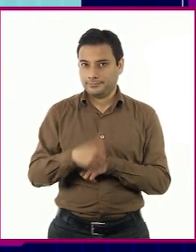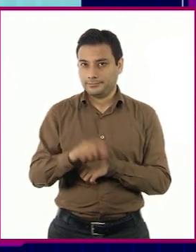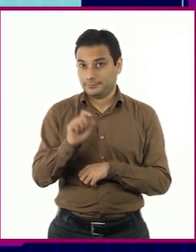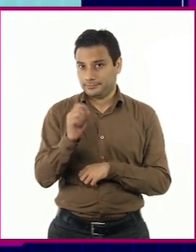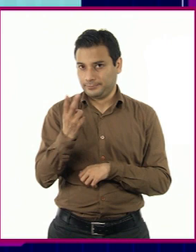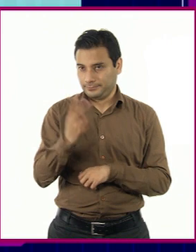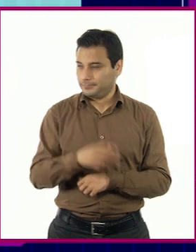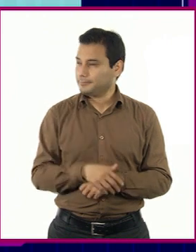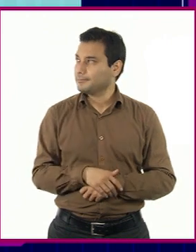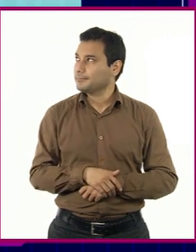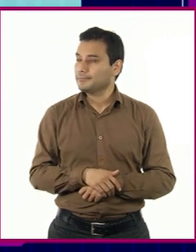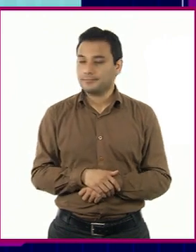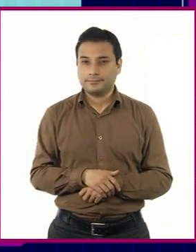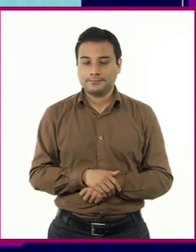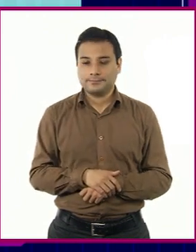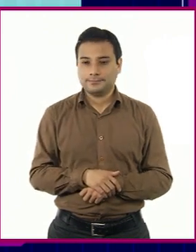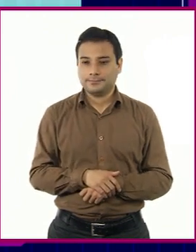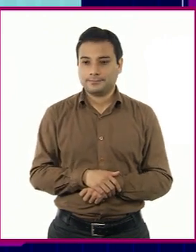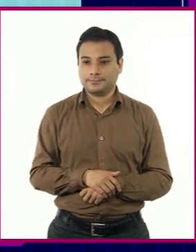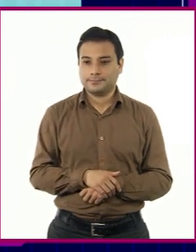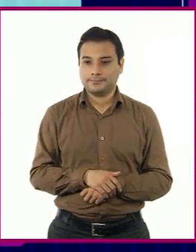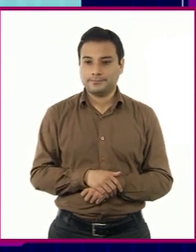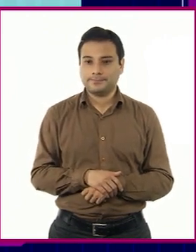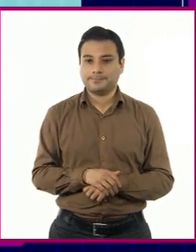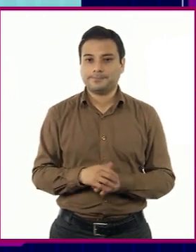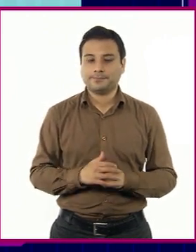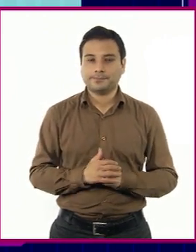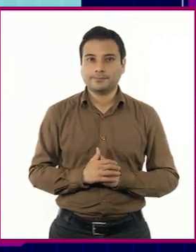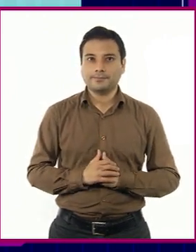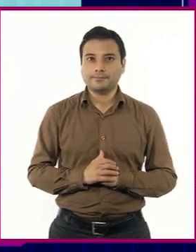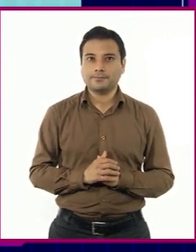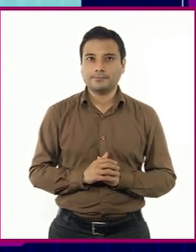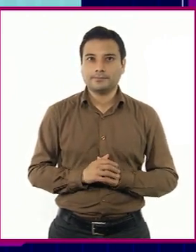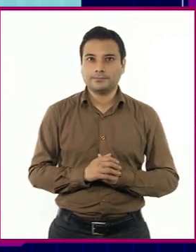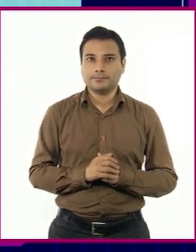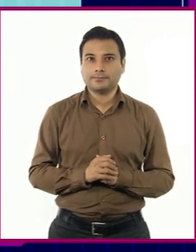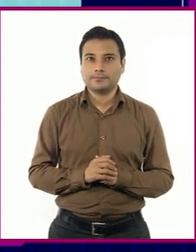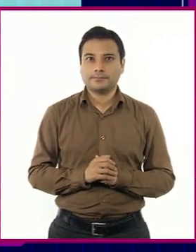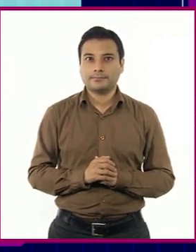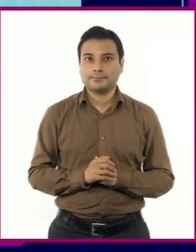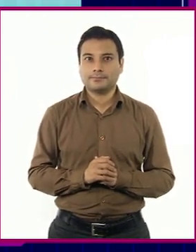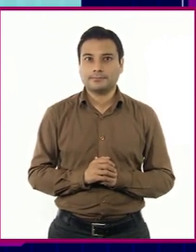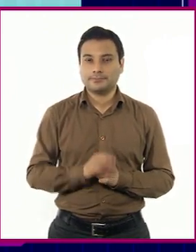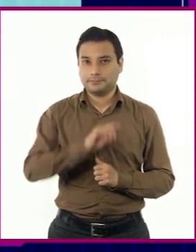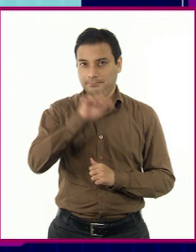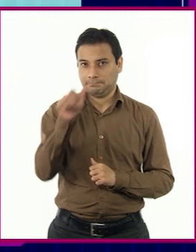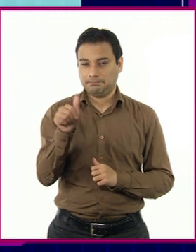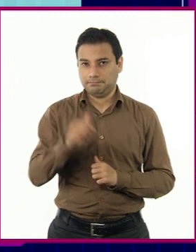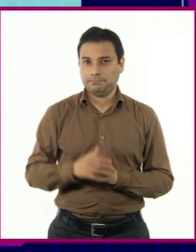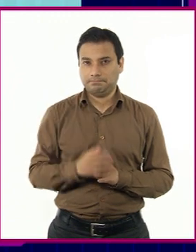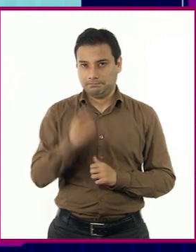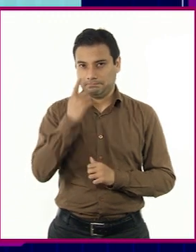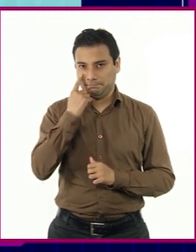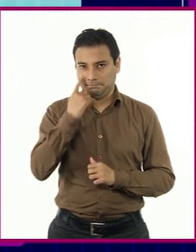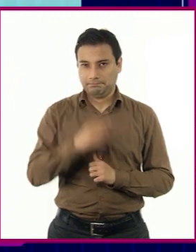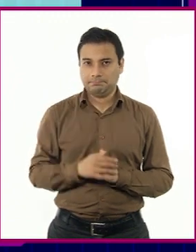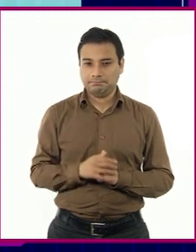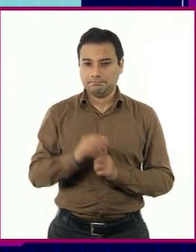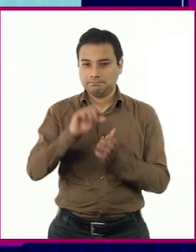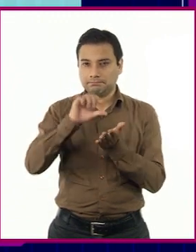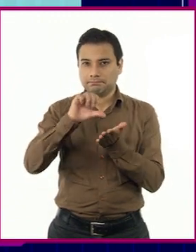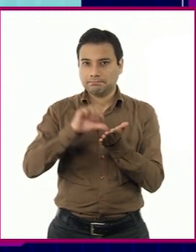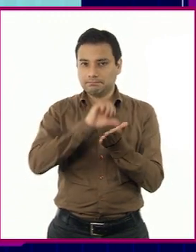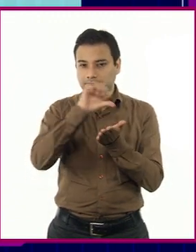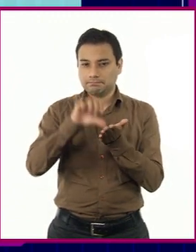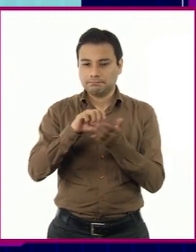sietes son otros 22 datos ubicados a la derecha. Luego, el dato que está en el lugar 23